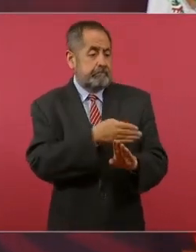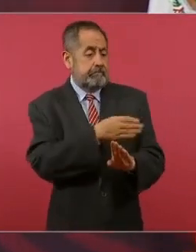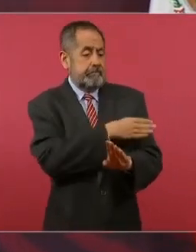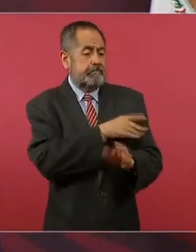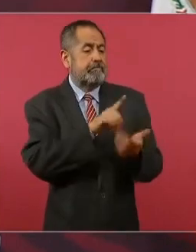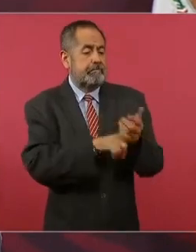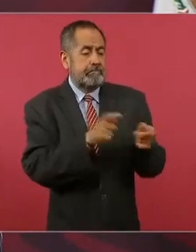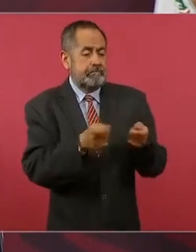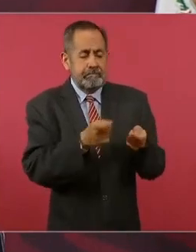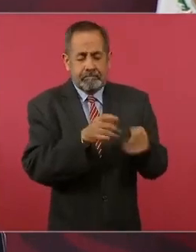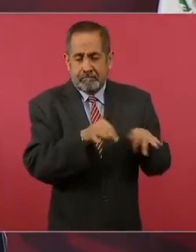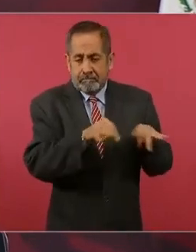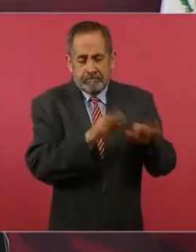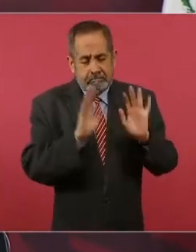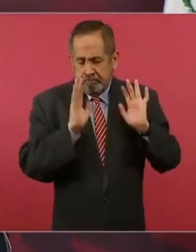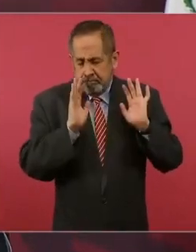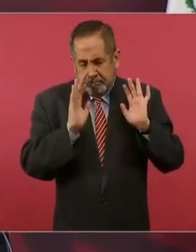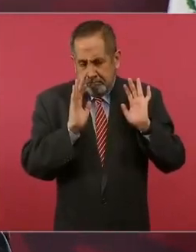se